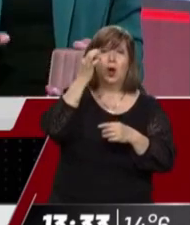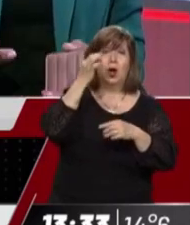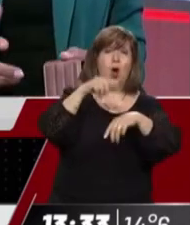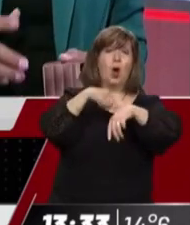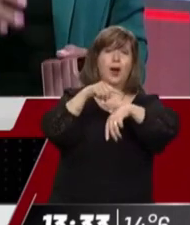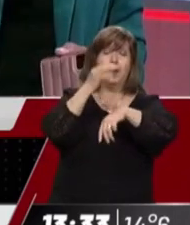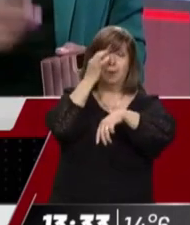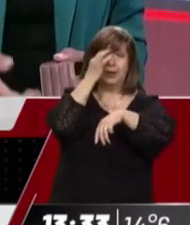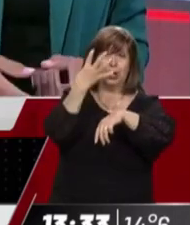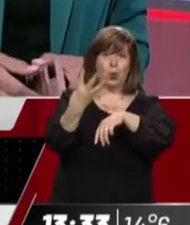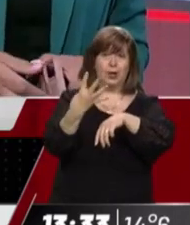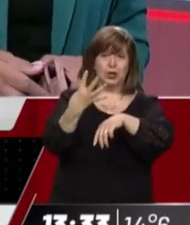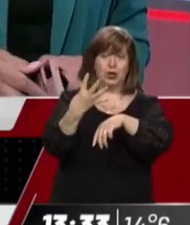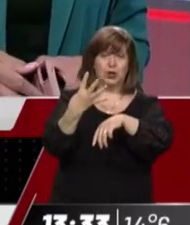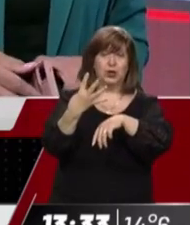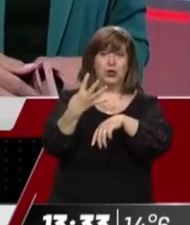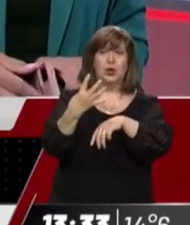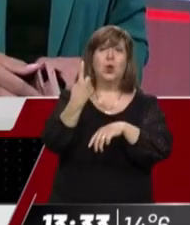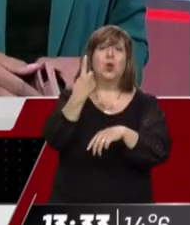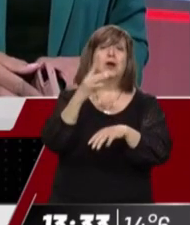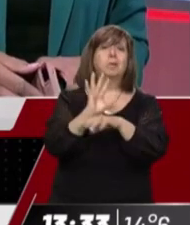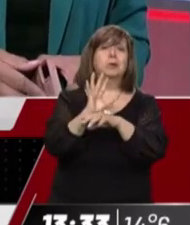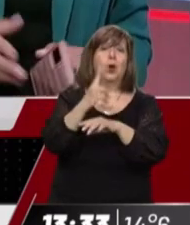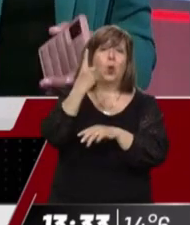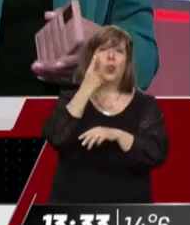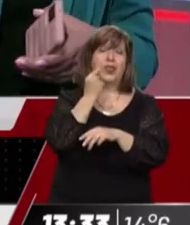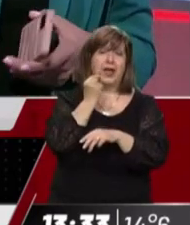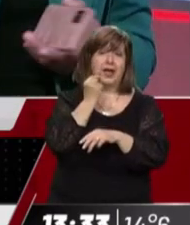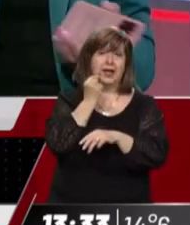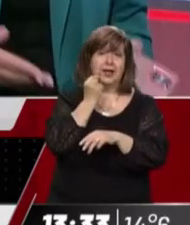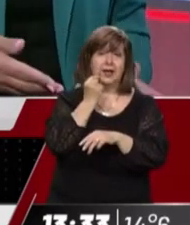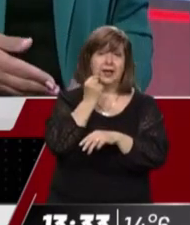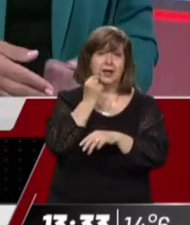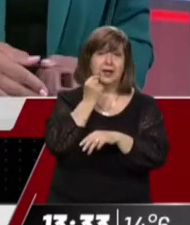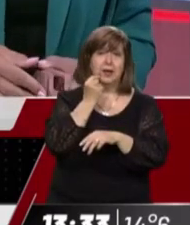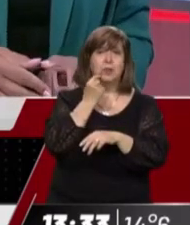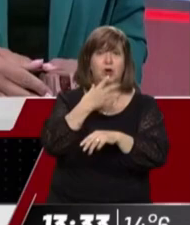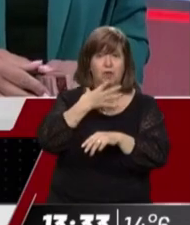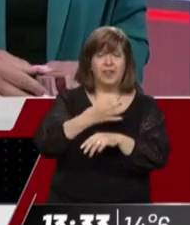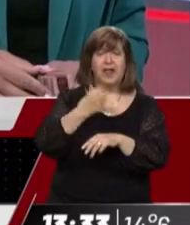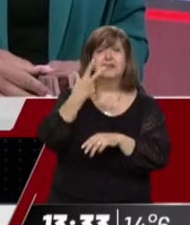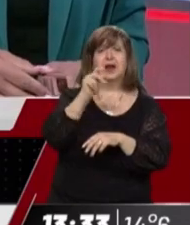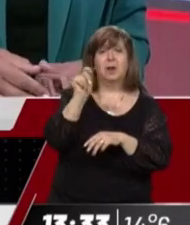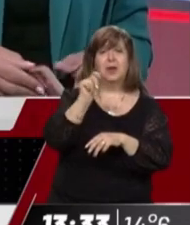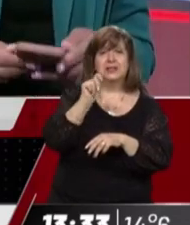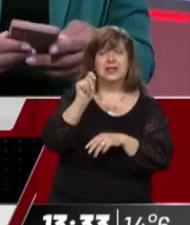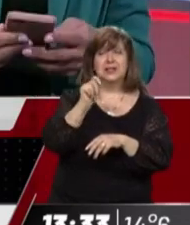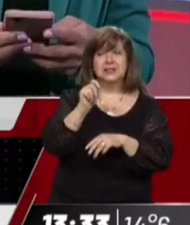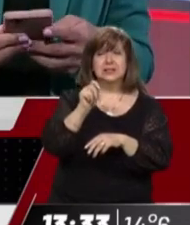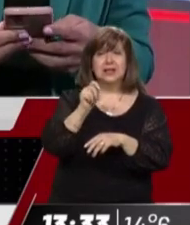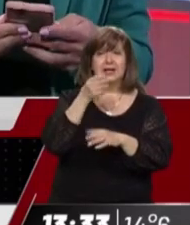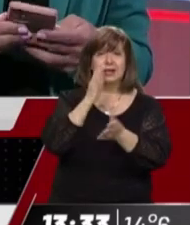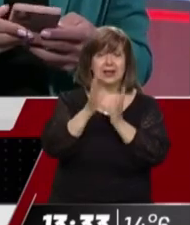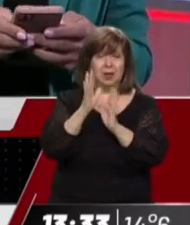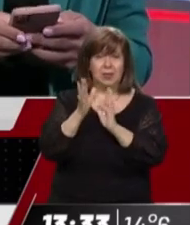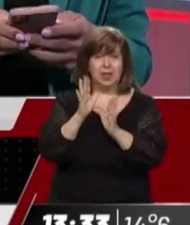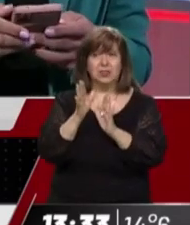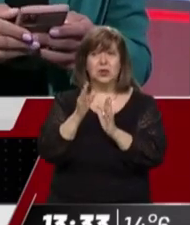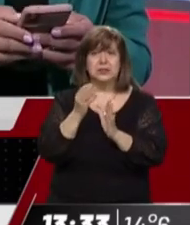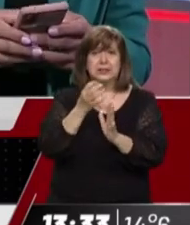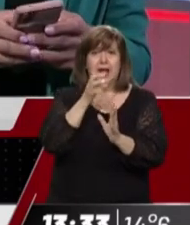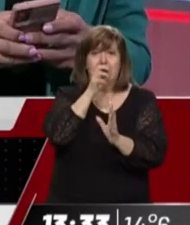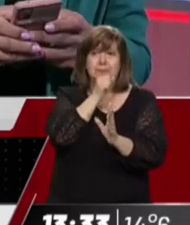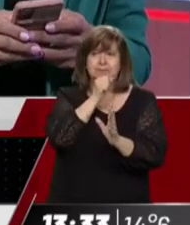tan difícil que se cuenta por día. Entonces, dijo 24 horas, pero en realidad son 3 meses, ¿sí? Bueno, lo cierto es que esa